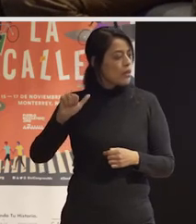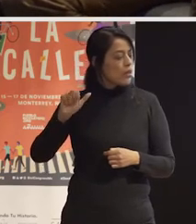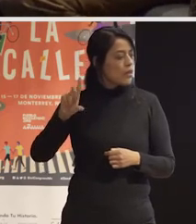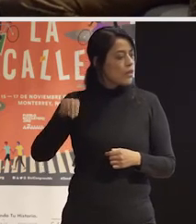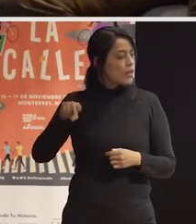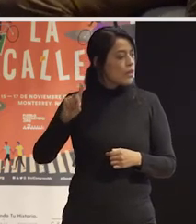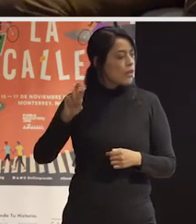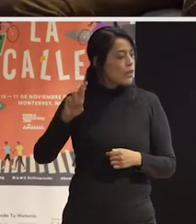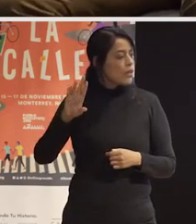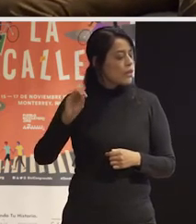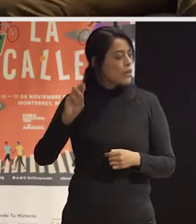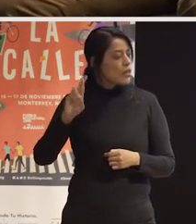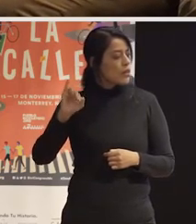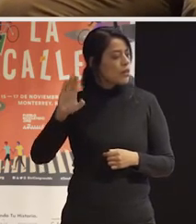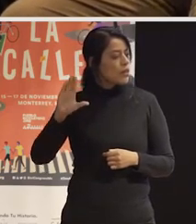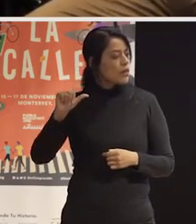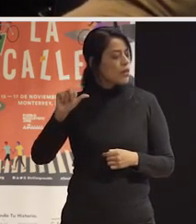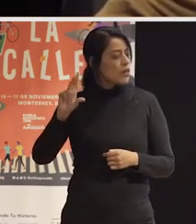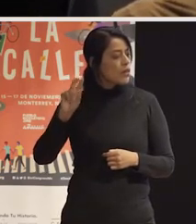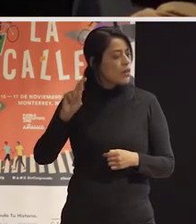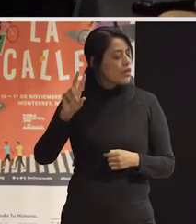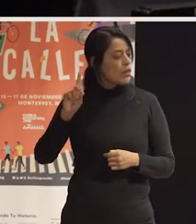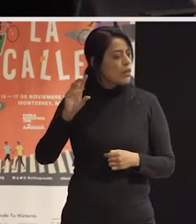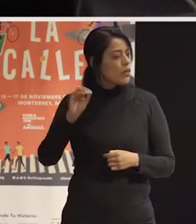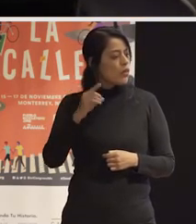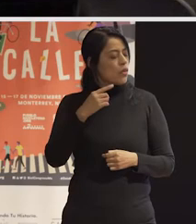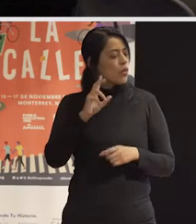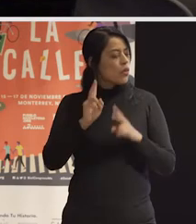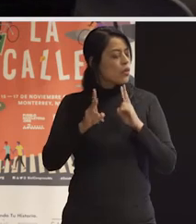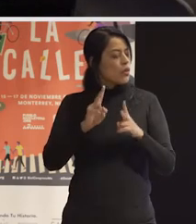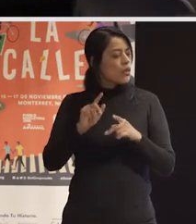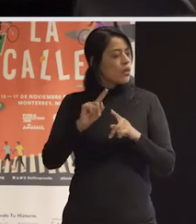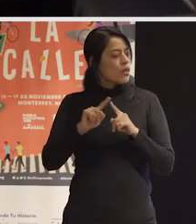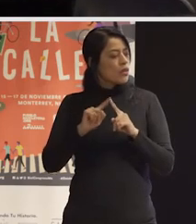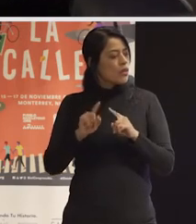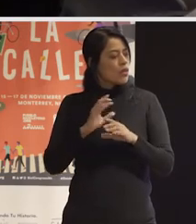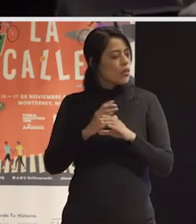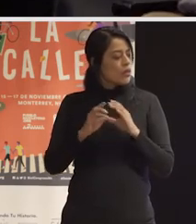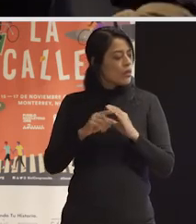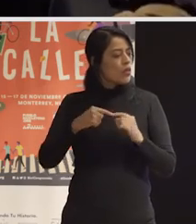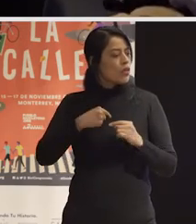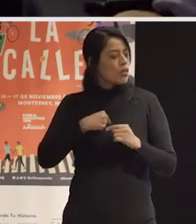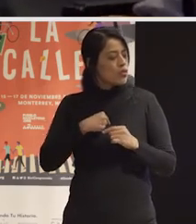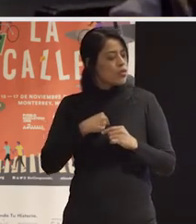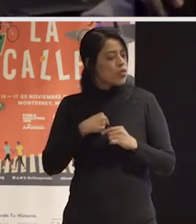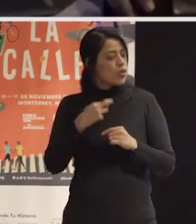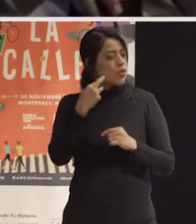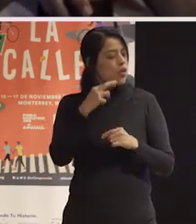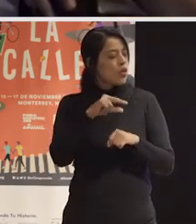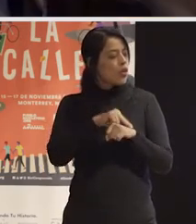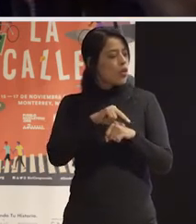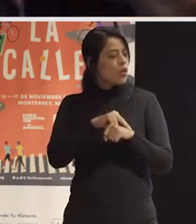aspectos y riccardo también a mí soy pele ante la sociedad desde el